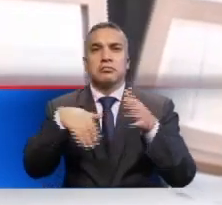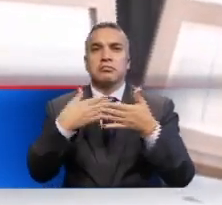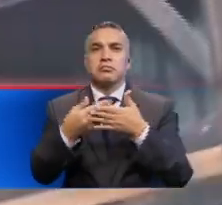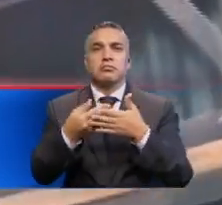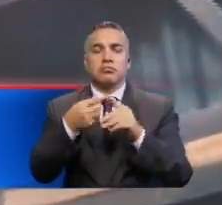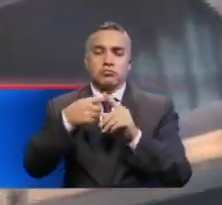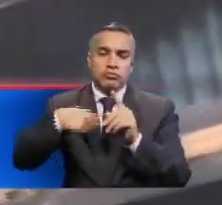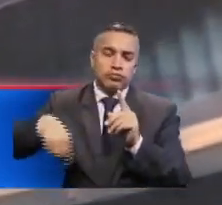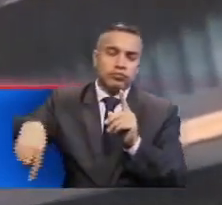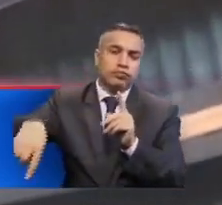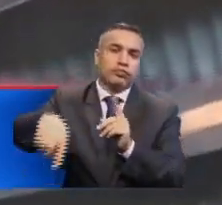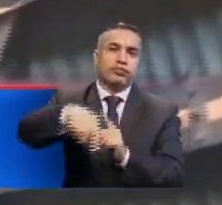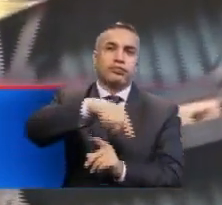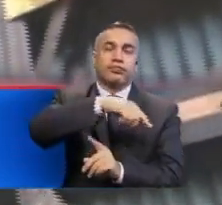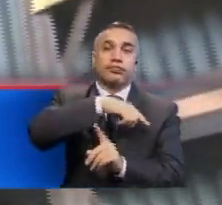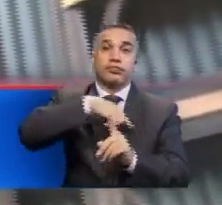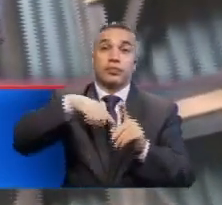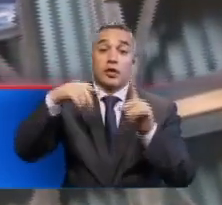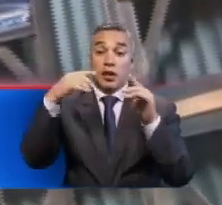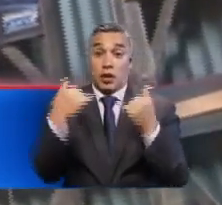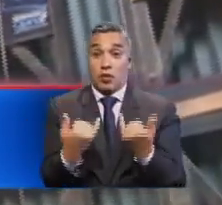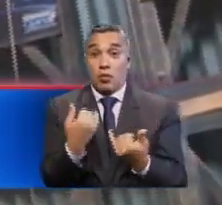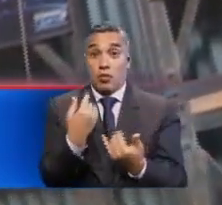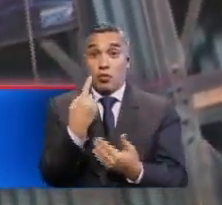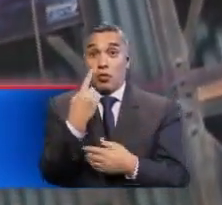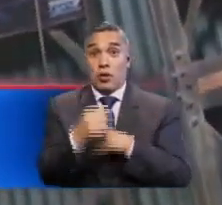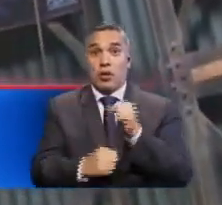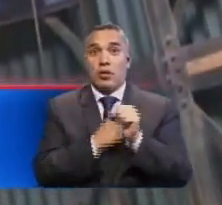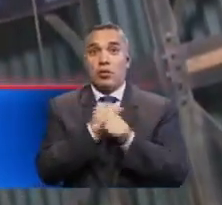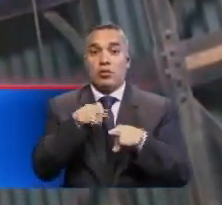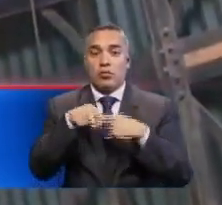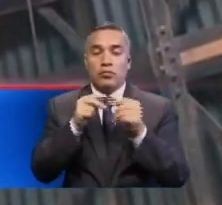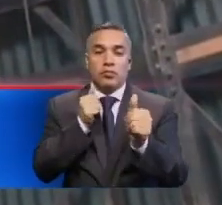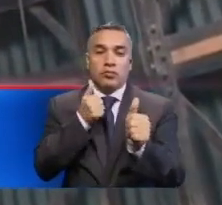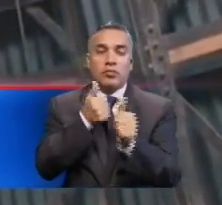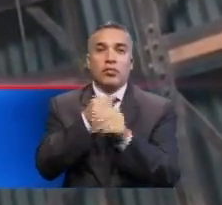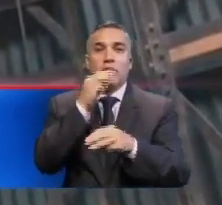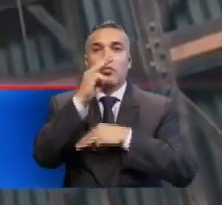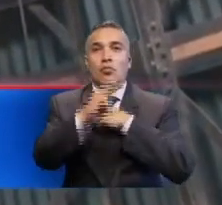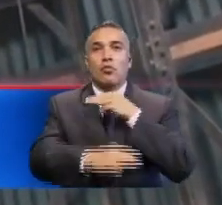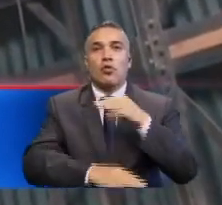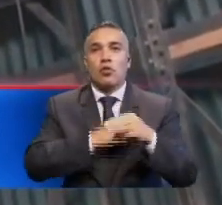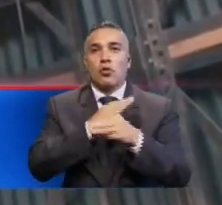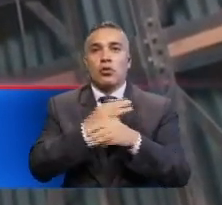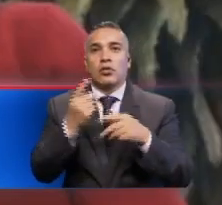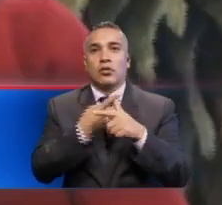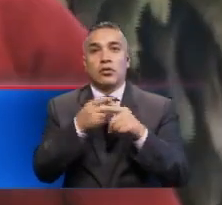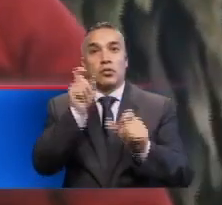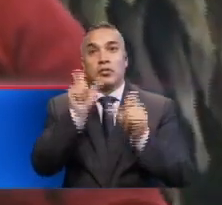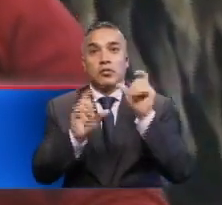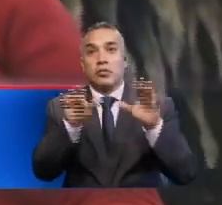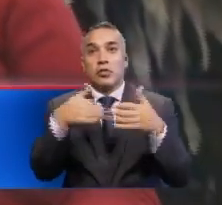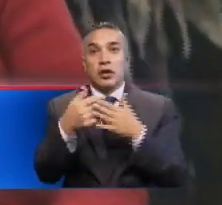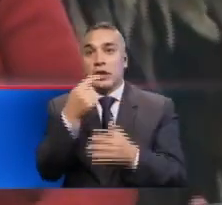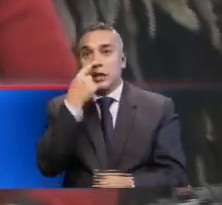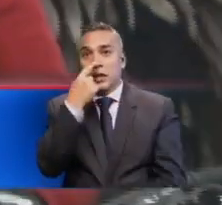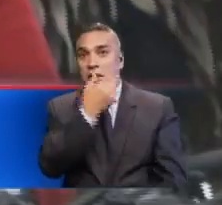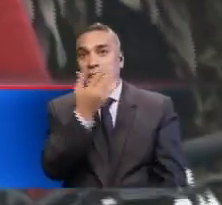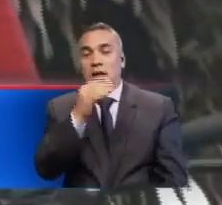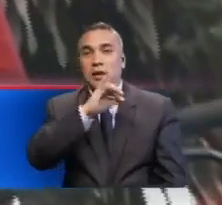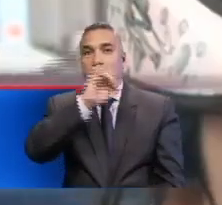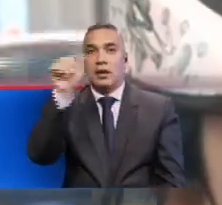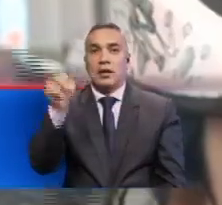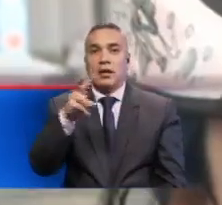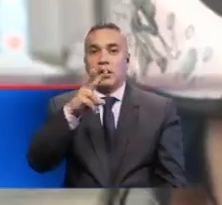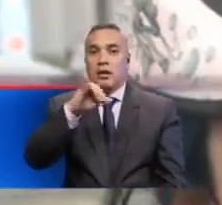el universo hasta que a inicios de este año empezó a acercarse a nuestro planeta, llamando el interés de personas como Javier,